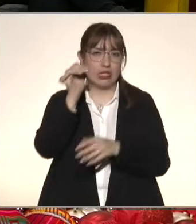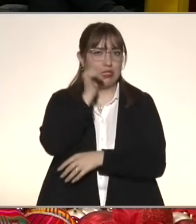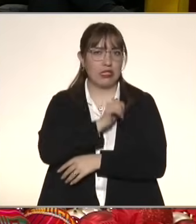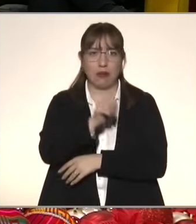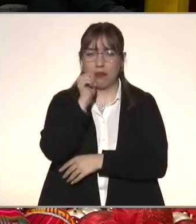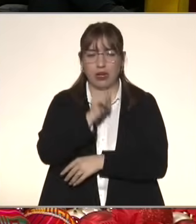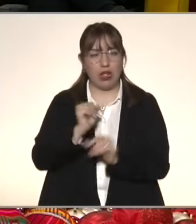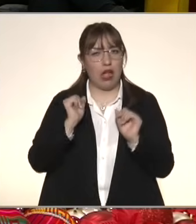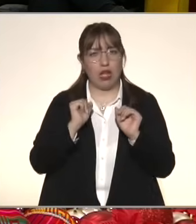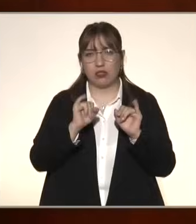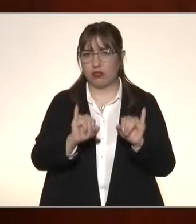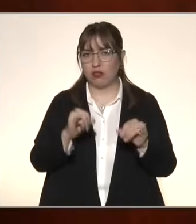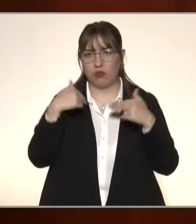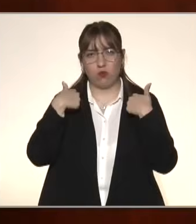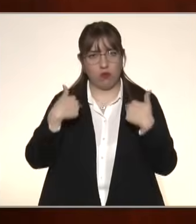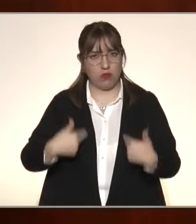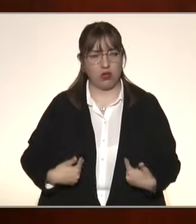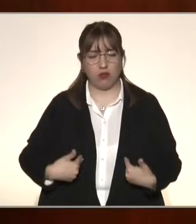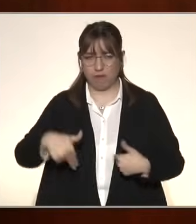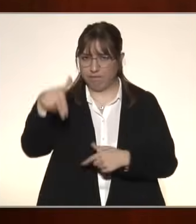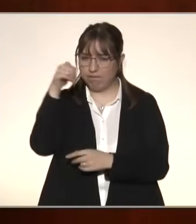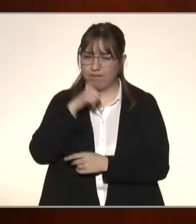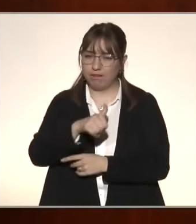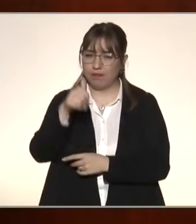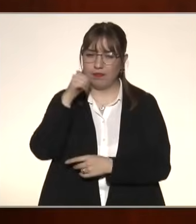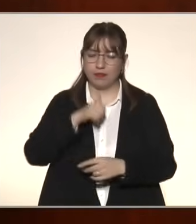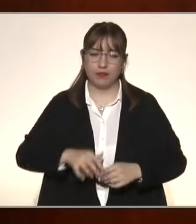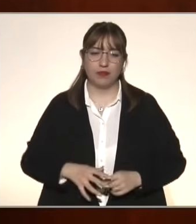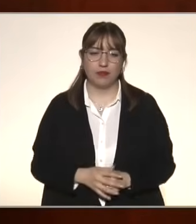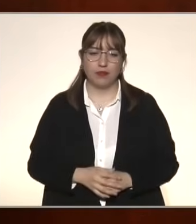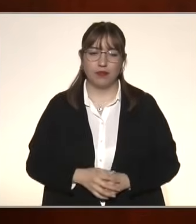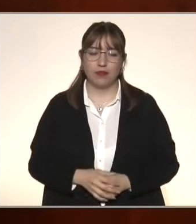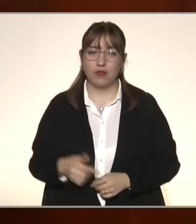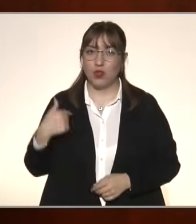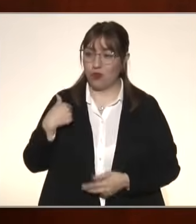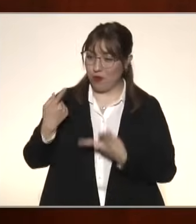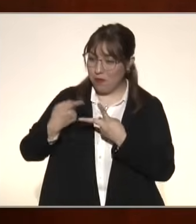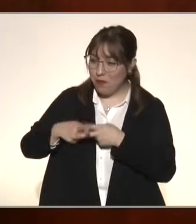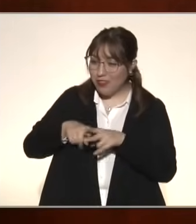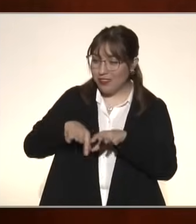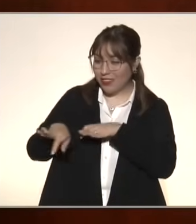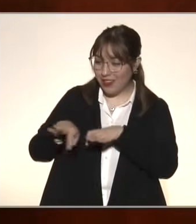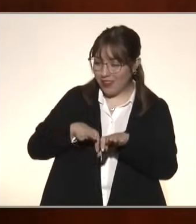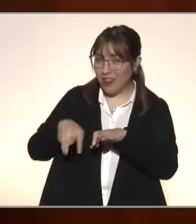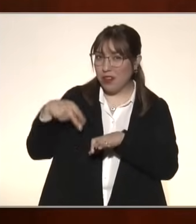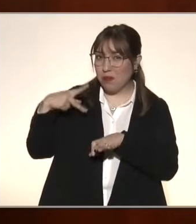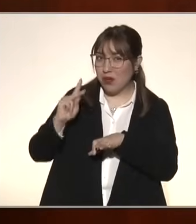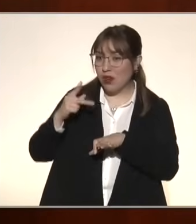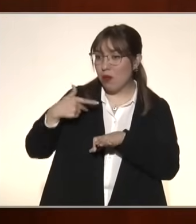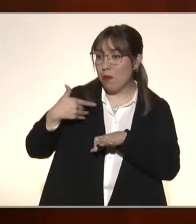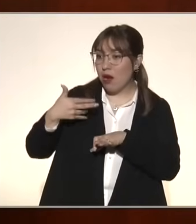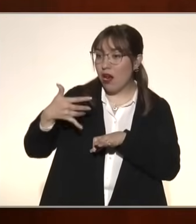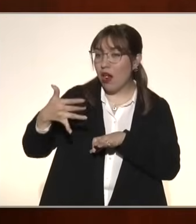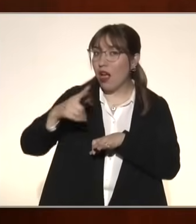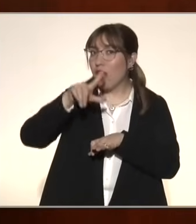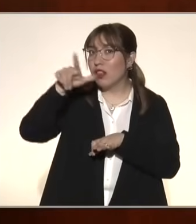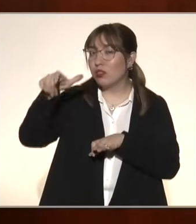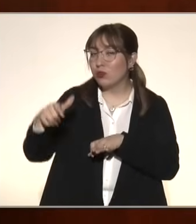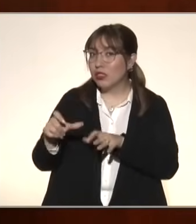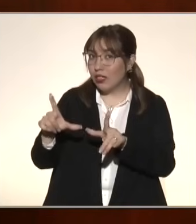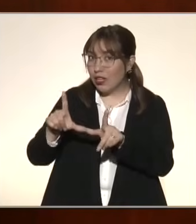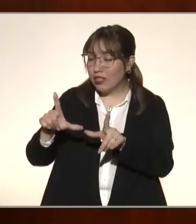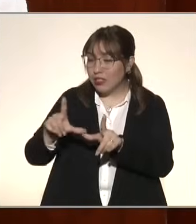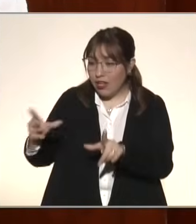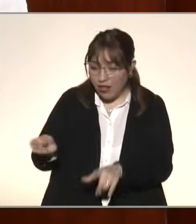necesitar. Empecé un trabajo, hasta que me dieron mi credencial sentí que ya pertenecía. Para esa persona fue un símbolo, para esa persona